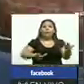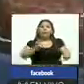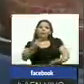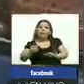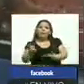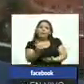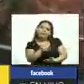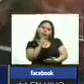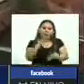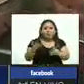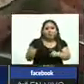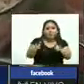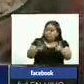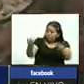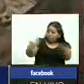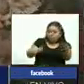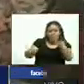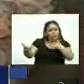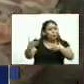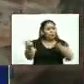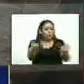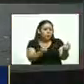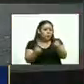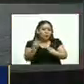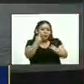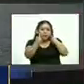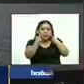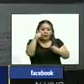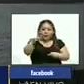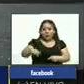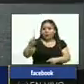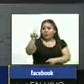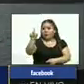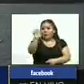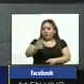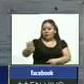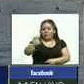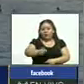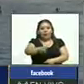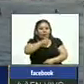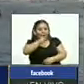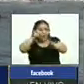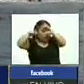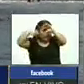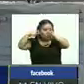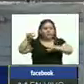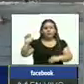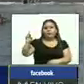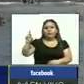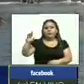de La Libertad están listos para recibir un gran número de veraneantes este 1 de enero. Para Noticiero Hechos, Eric Alfaro.